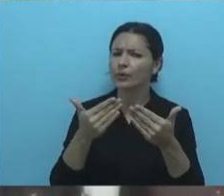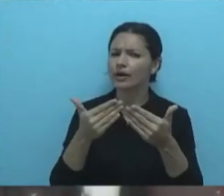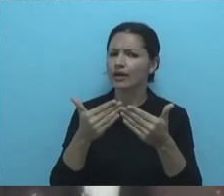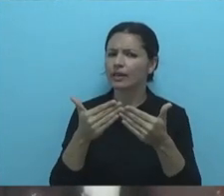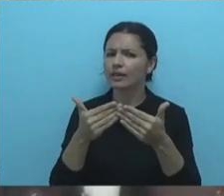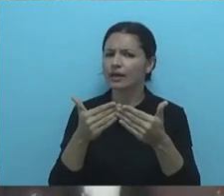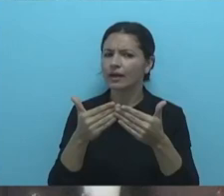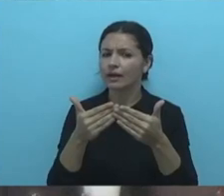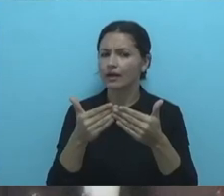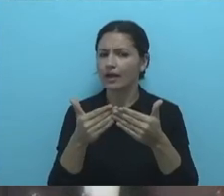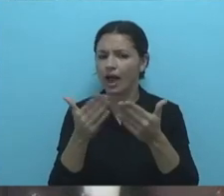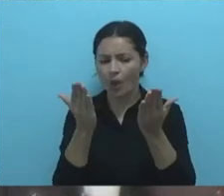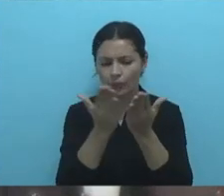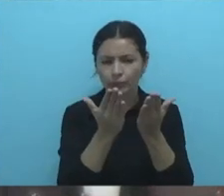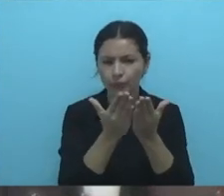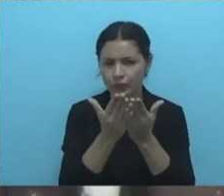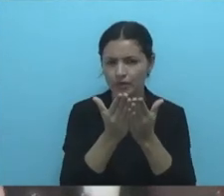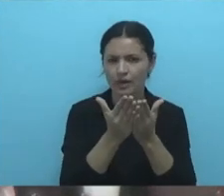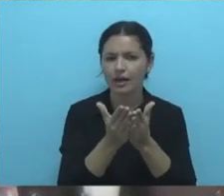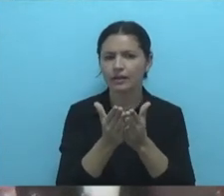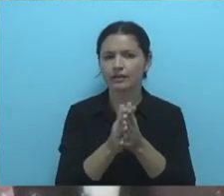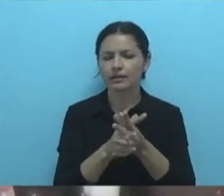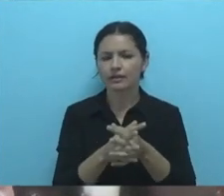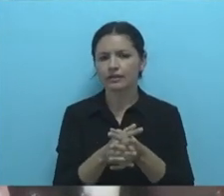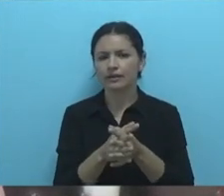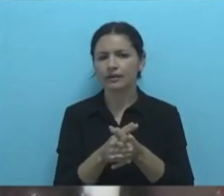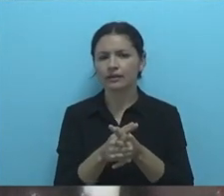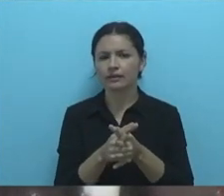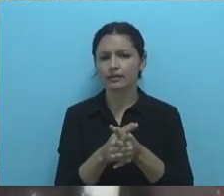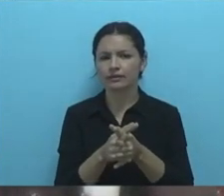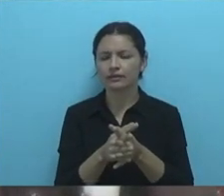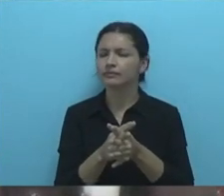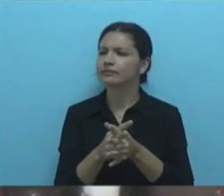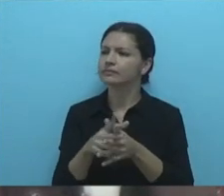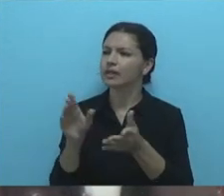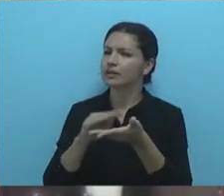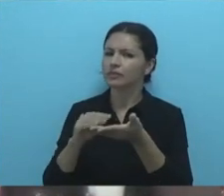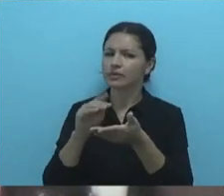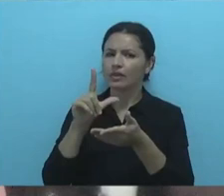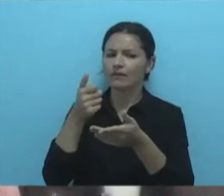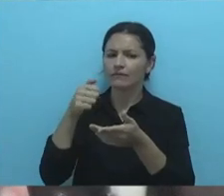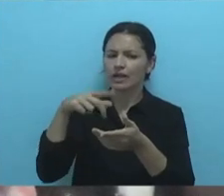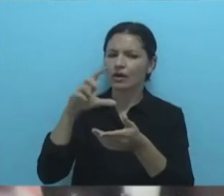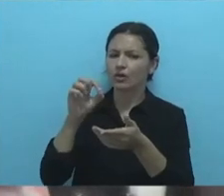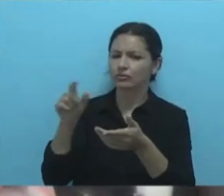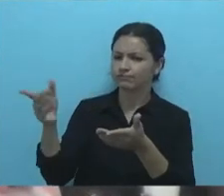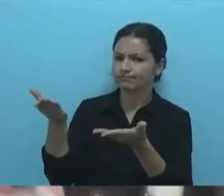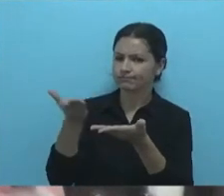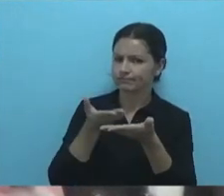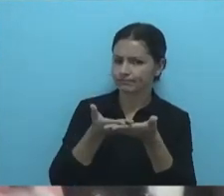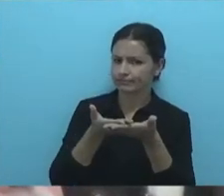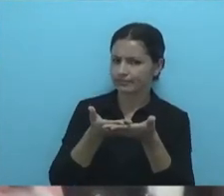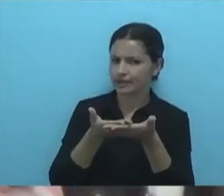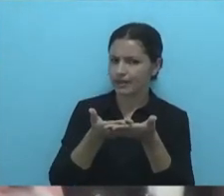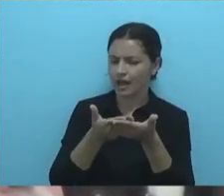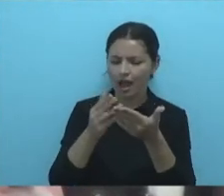que lo podamos estudiar por lo menos porque si bien el diputado blanco me adelanta que trata sobre los cupos usted me está dando mención